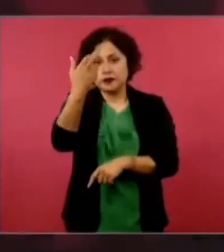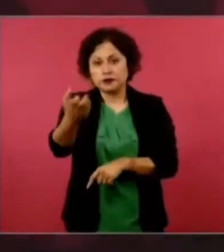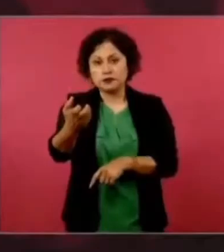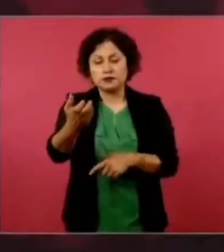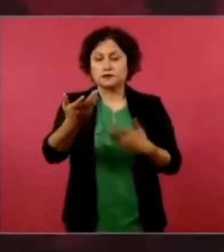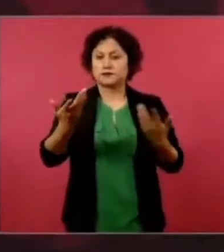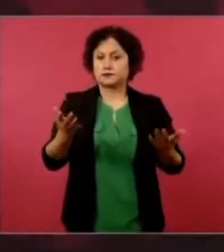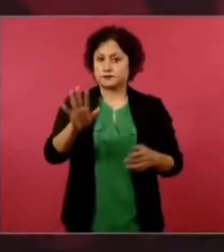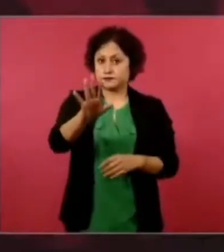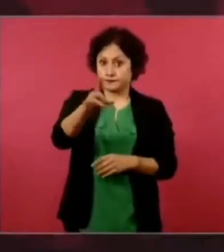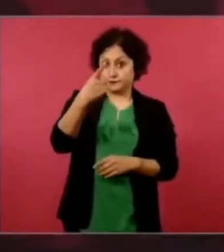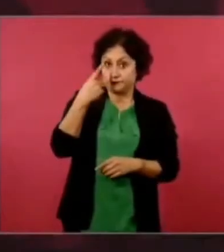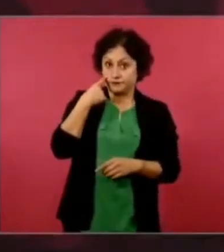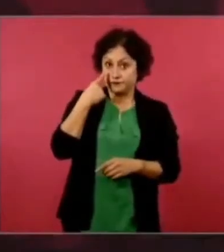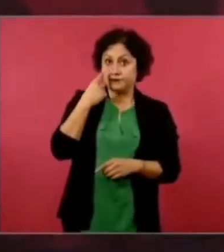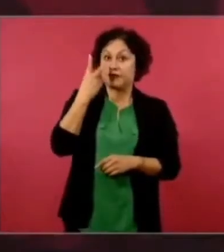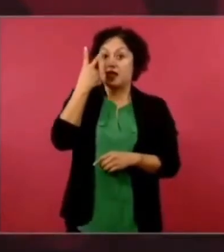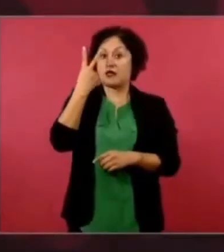hay dos cosas.